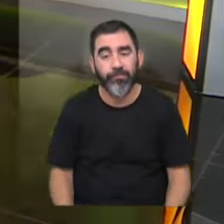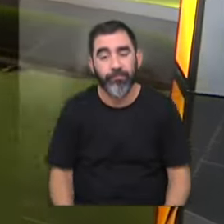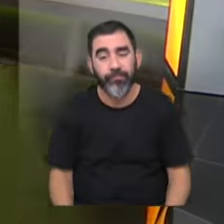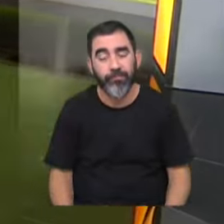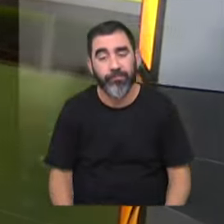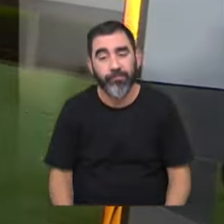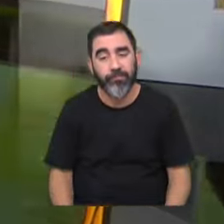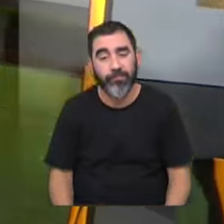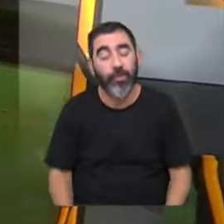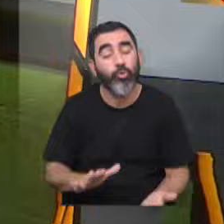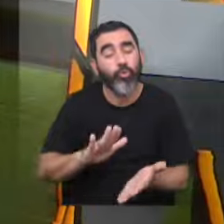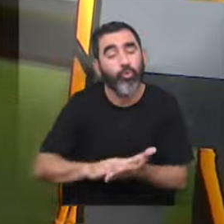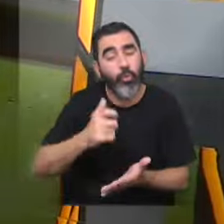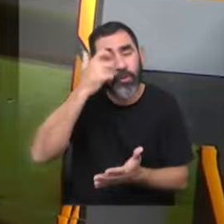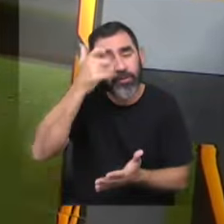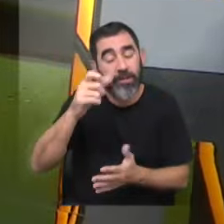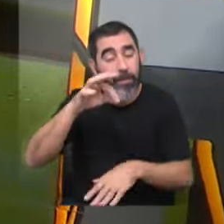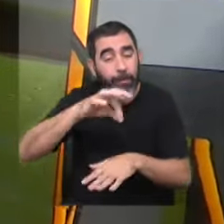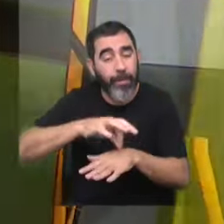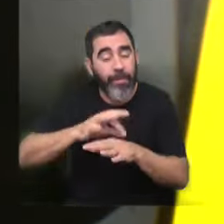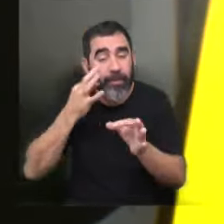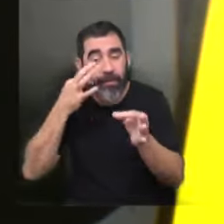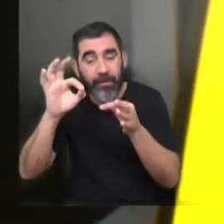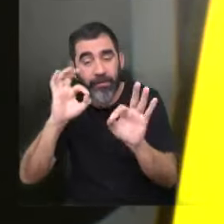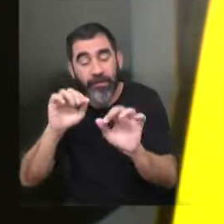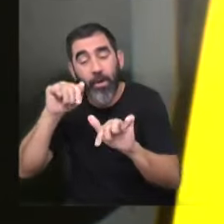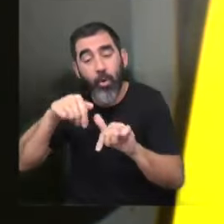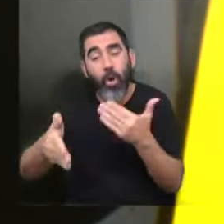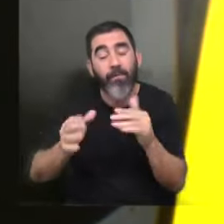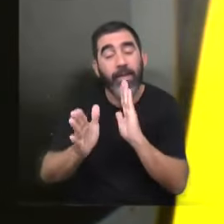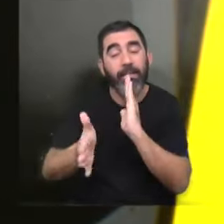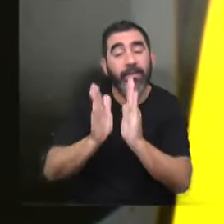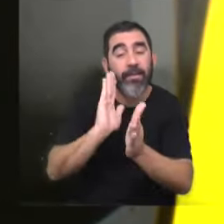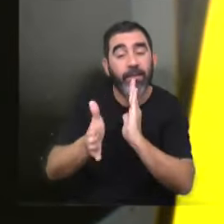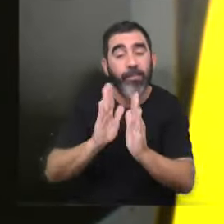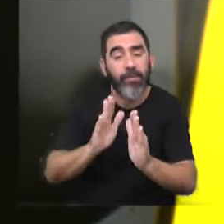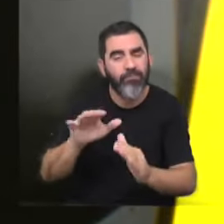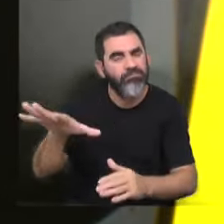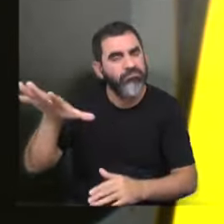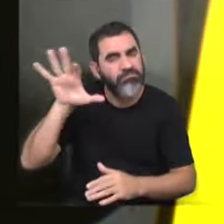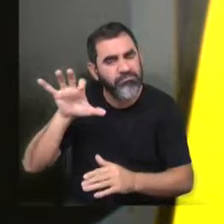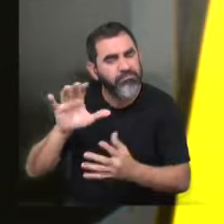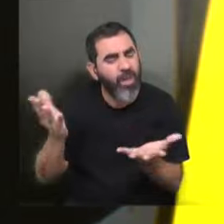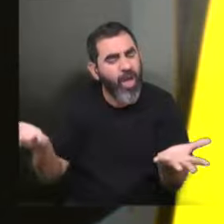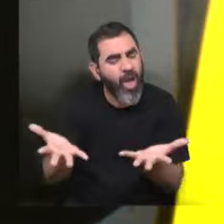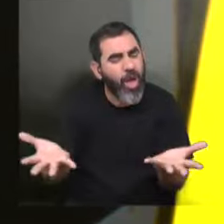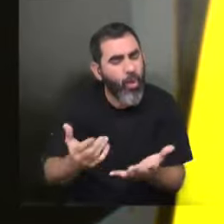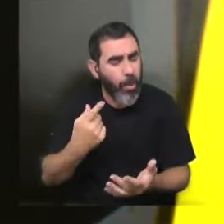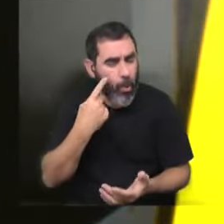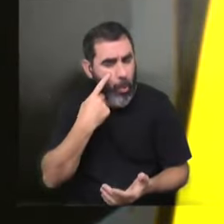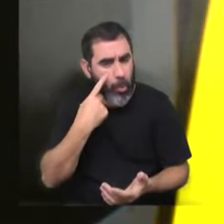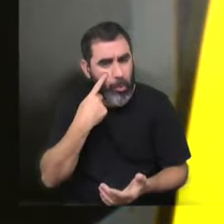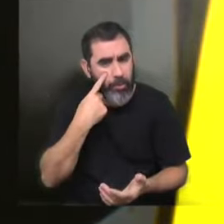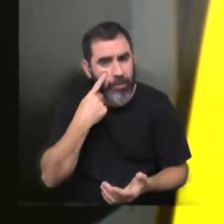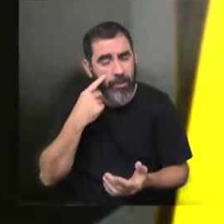ciclo que hacemos en Sobre Ciencia de Medicina Estética, hoy vamos a hablar de un tratamiento que venimos escuchando muy seguido últimamente, que es